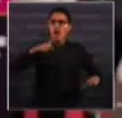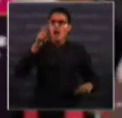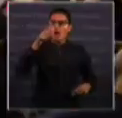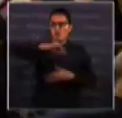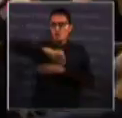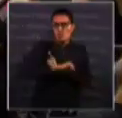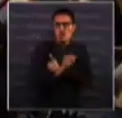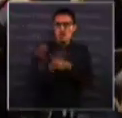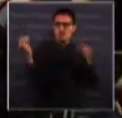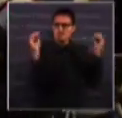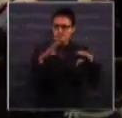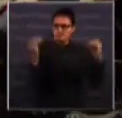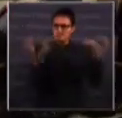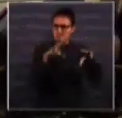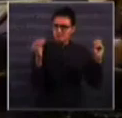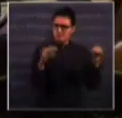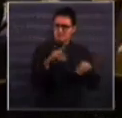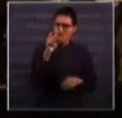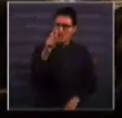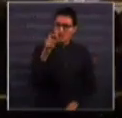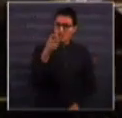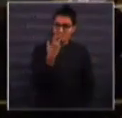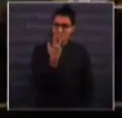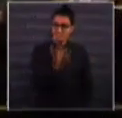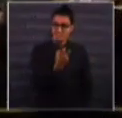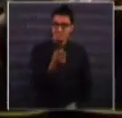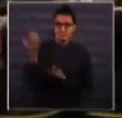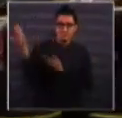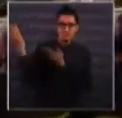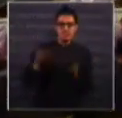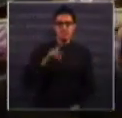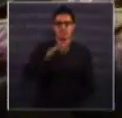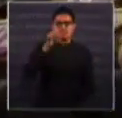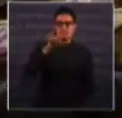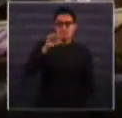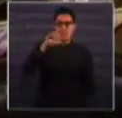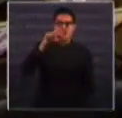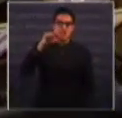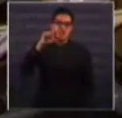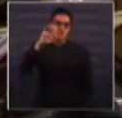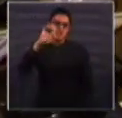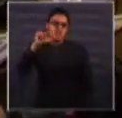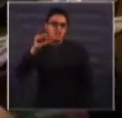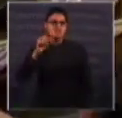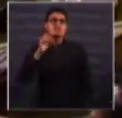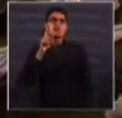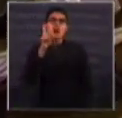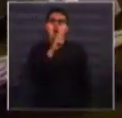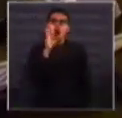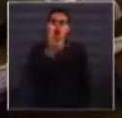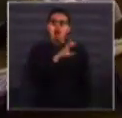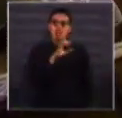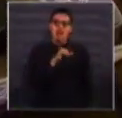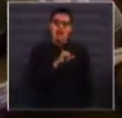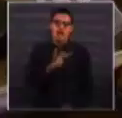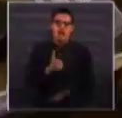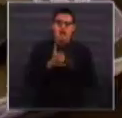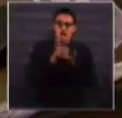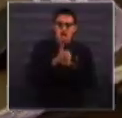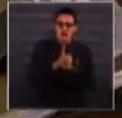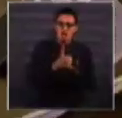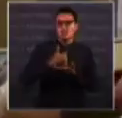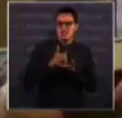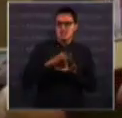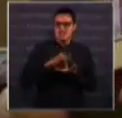cierto, superficial, viene de Zacatecas y de Aguascalientes y que nos va a ayudar a dejar de explotar agua fósil en el acuífero de